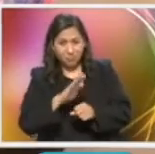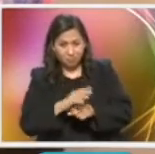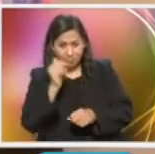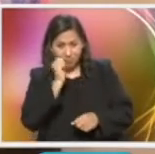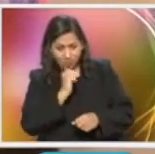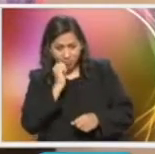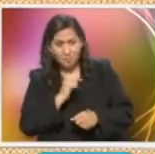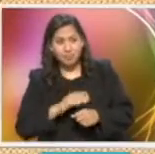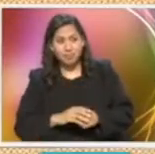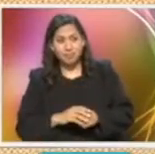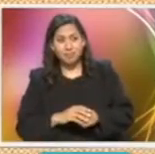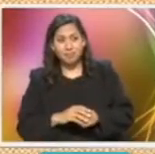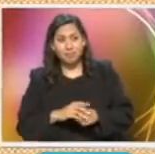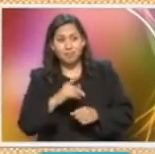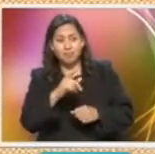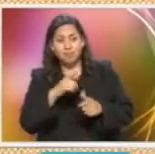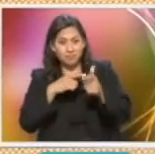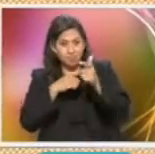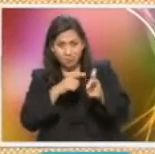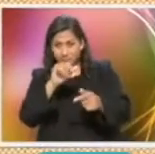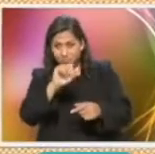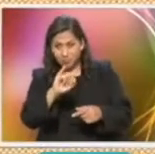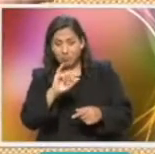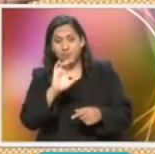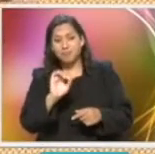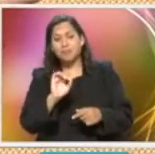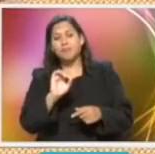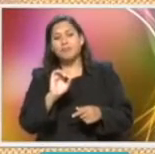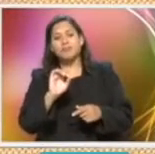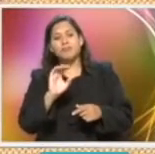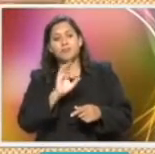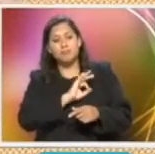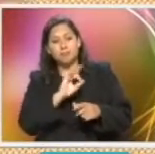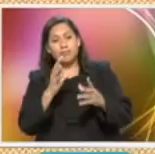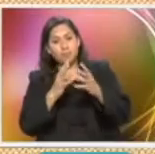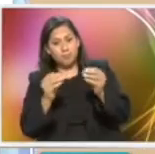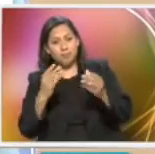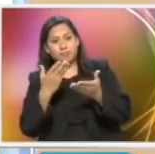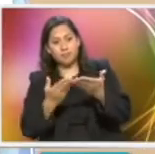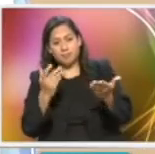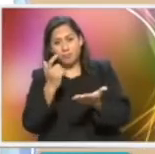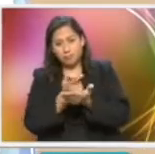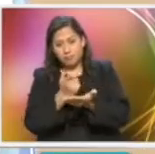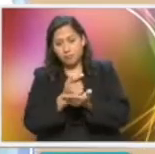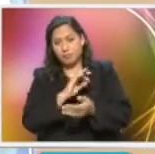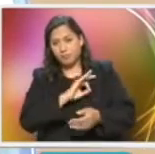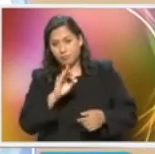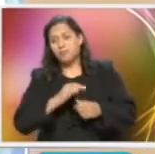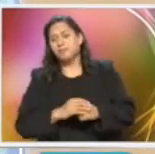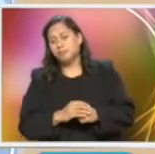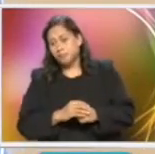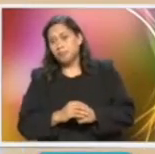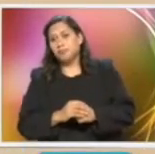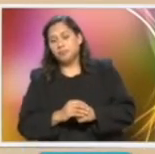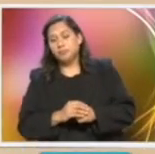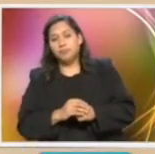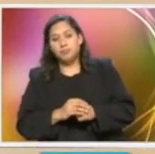suficiente como para que todos podamos mantener este ritmo o solo aquellos que podemos pagarlo ahora? No, sí, claro,